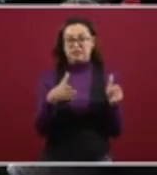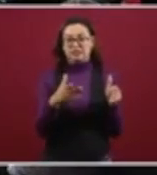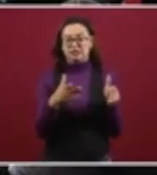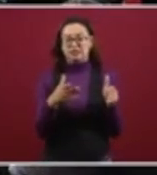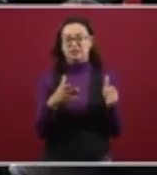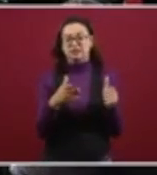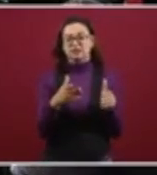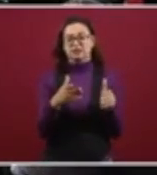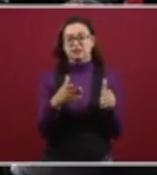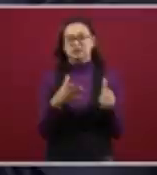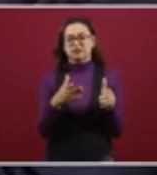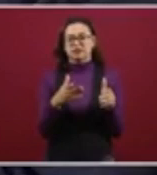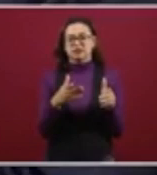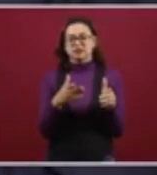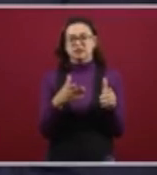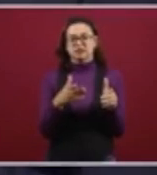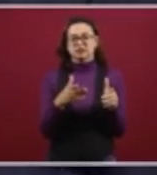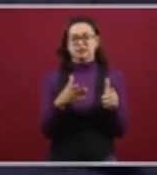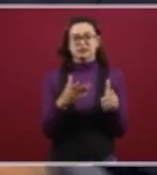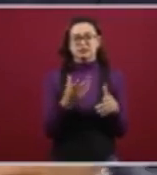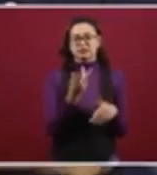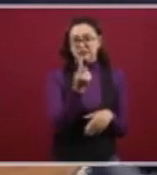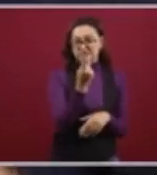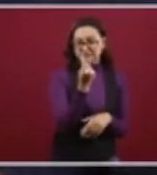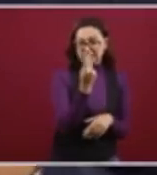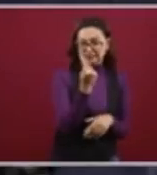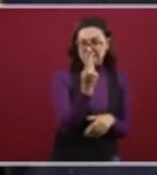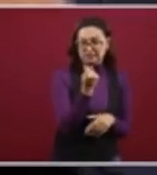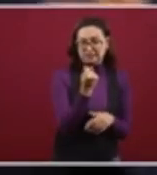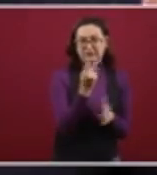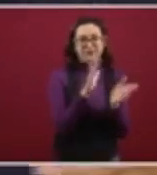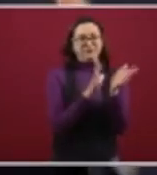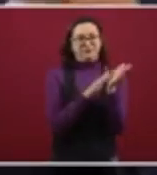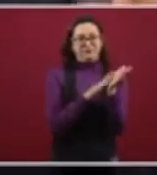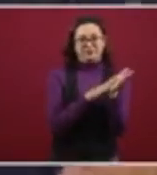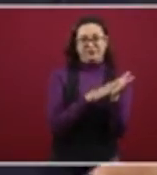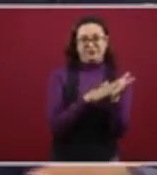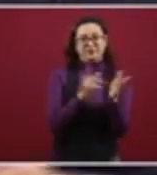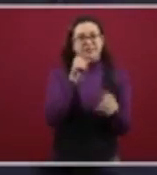sino con la televisión fingían